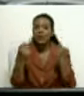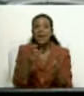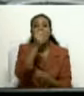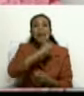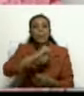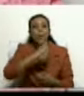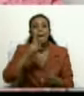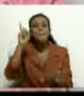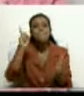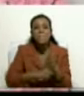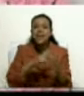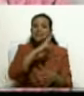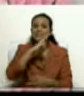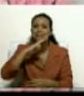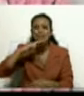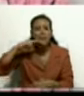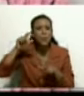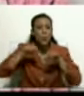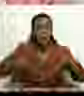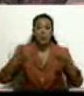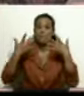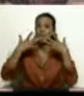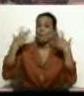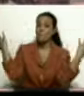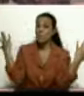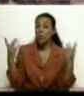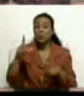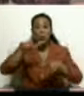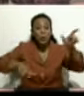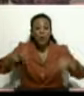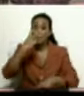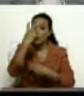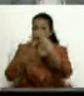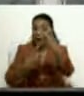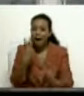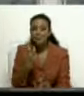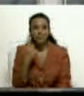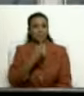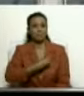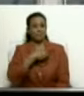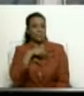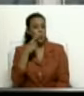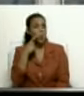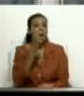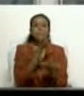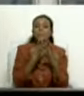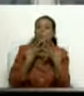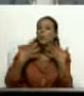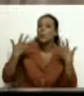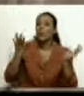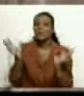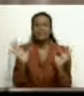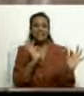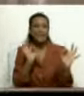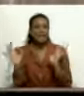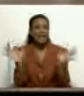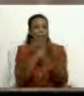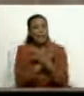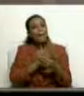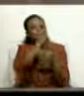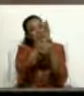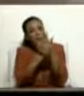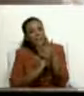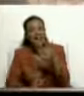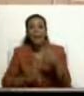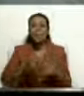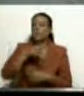Mil Sabores, uno de los espacios más famosos por locales y visitantes, donde te atienden con la mejor simpatía y amabilidad